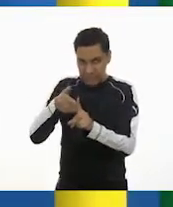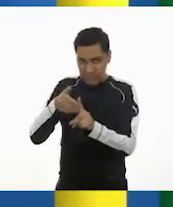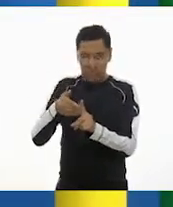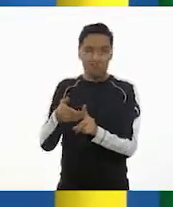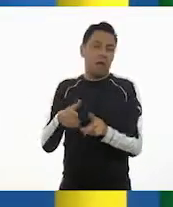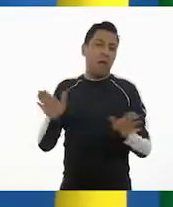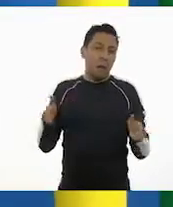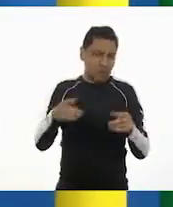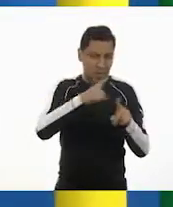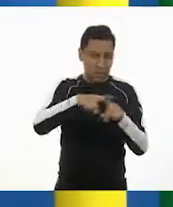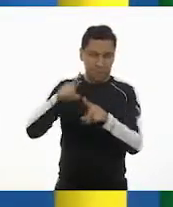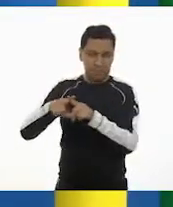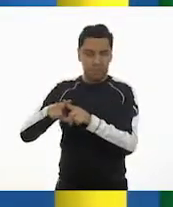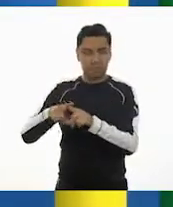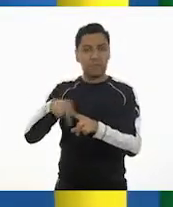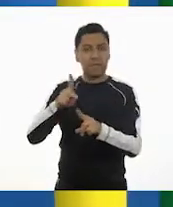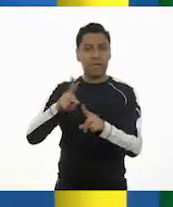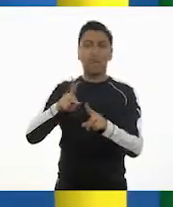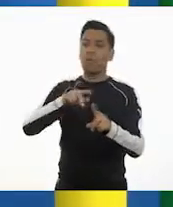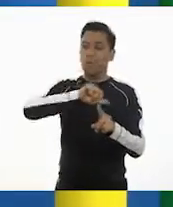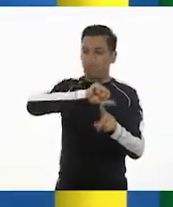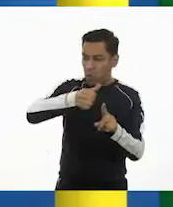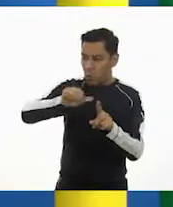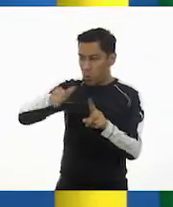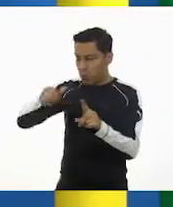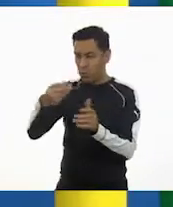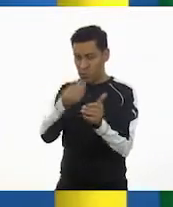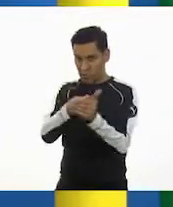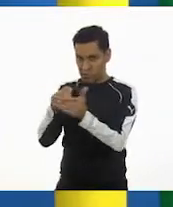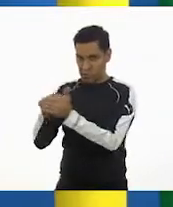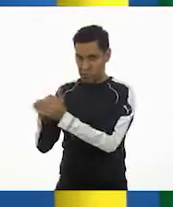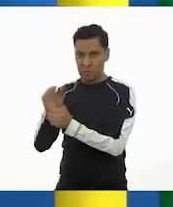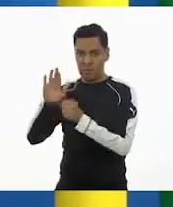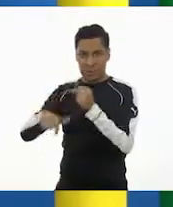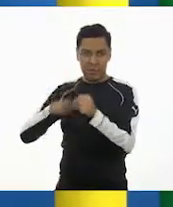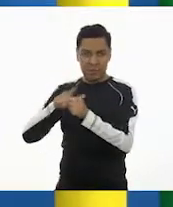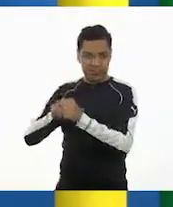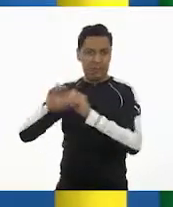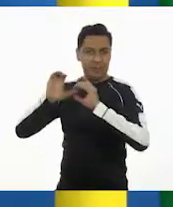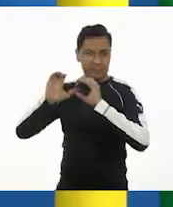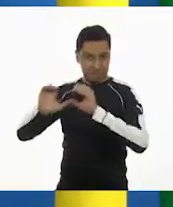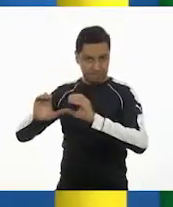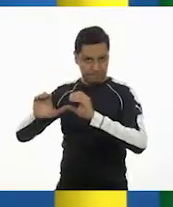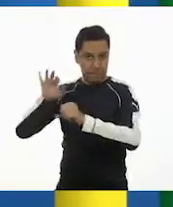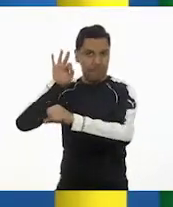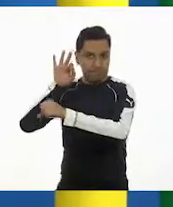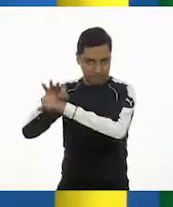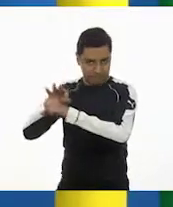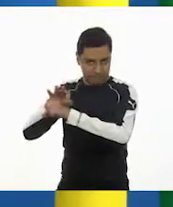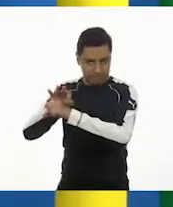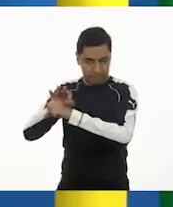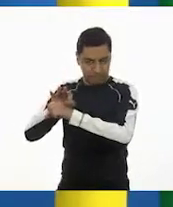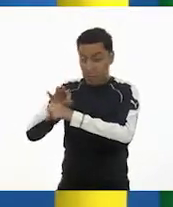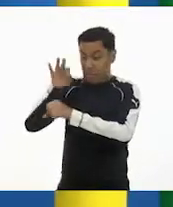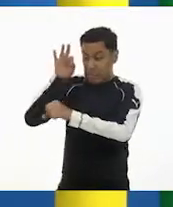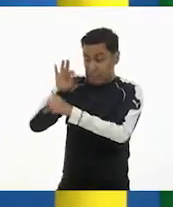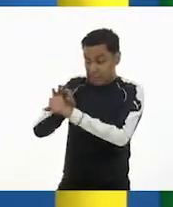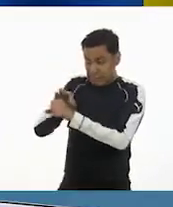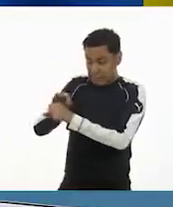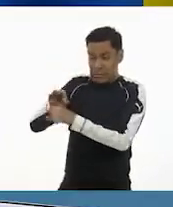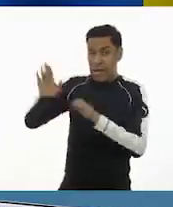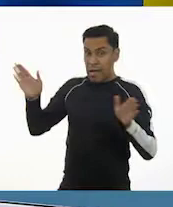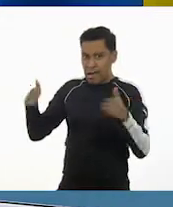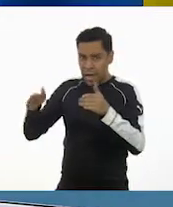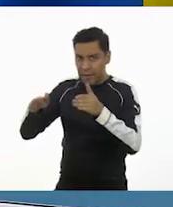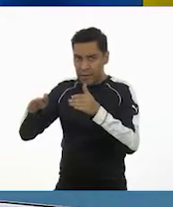también están pensadas para beneficiar a otras. Es decir, si se protege una especie, se protegen más.